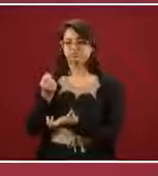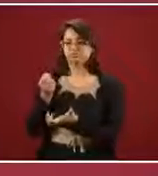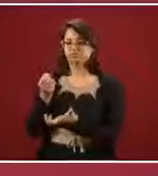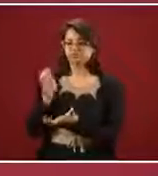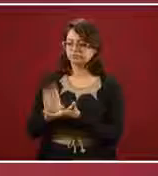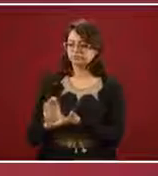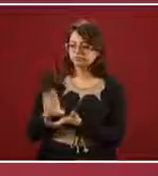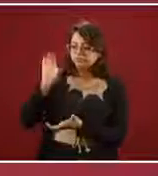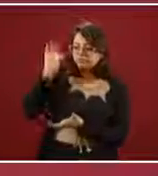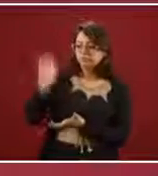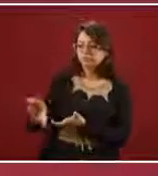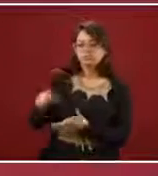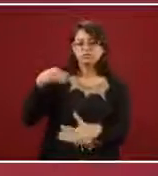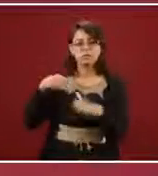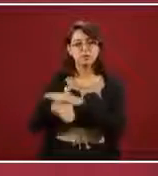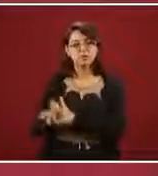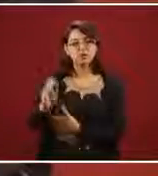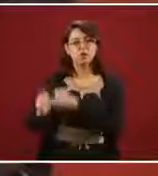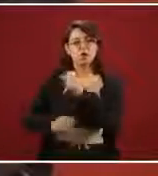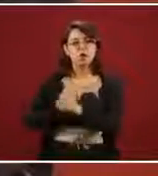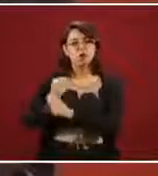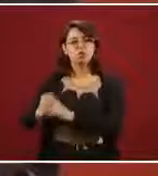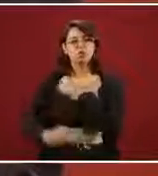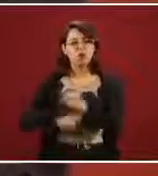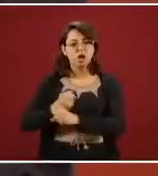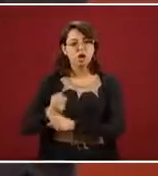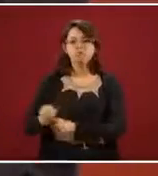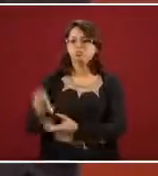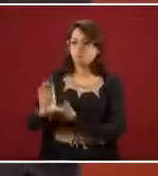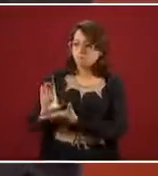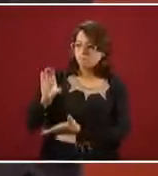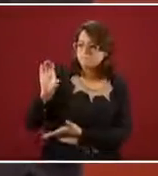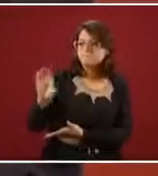aporte recursos año con año para la operación del metro.